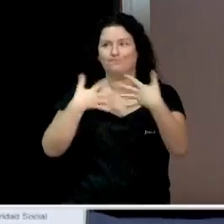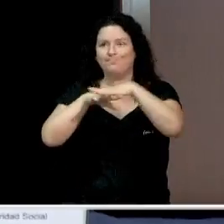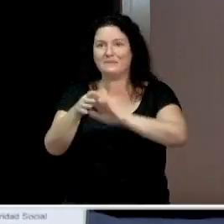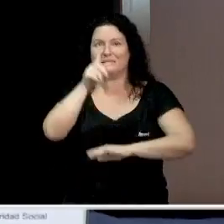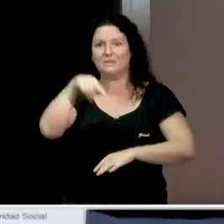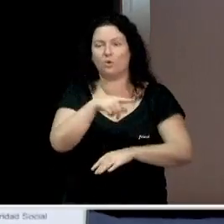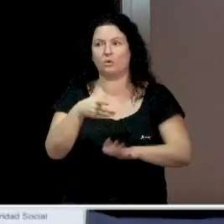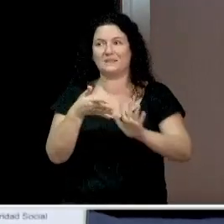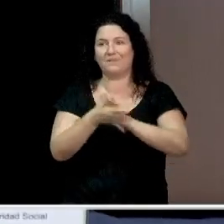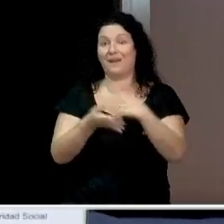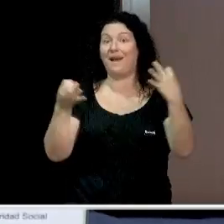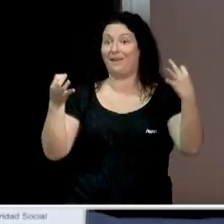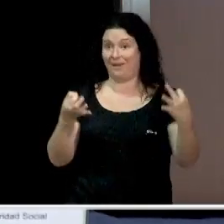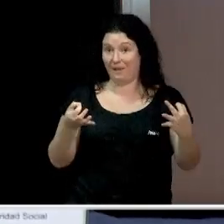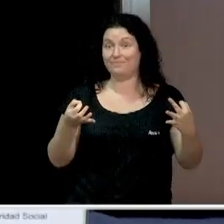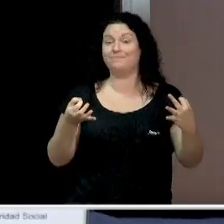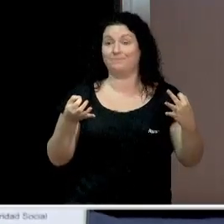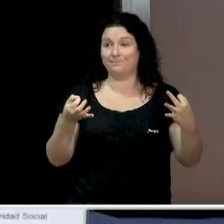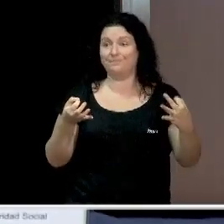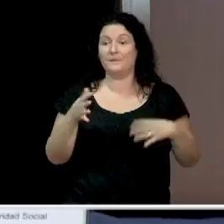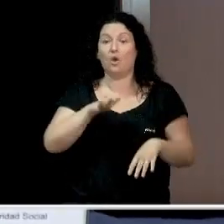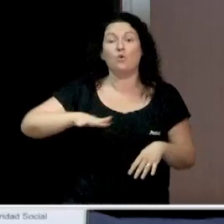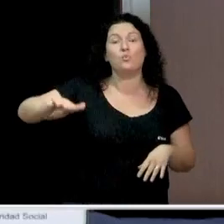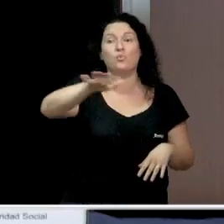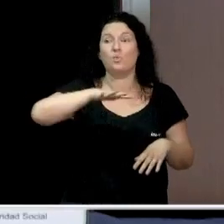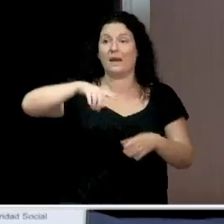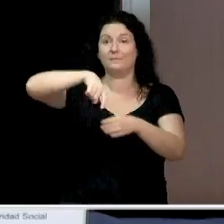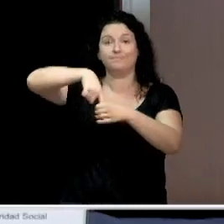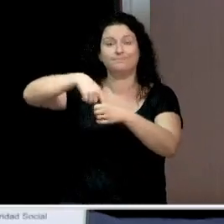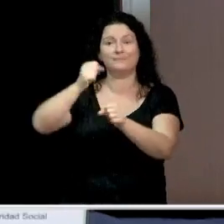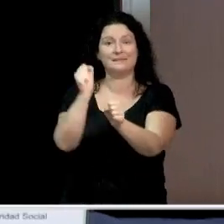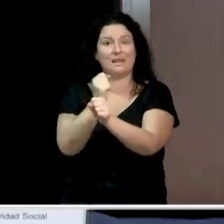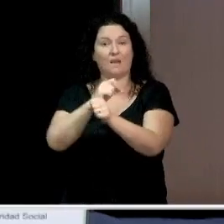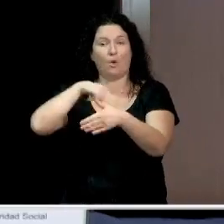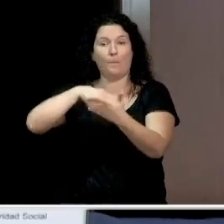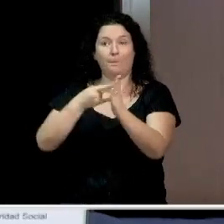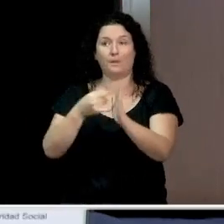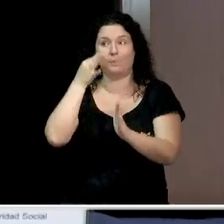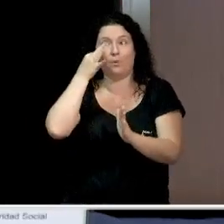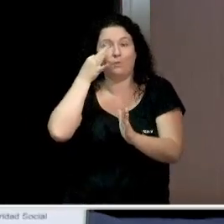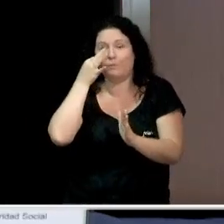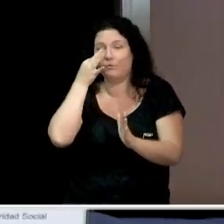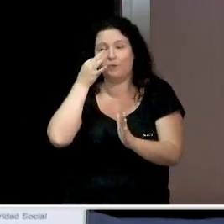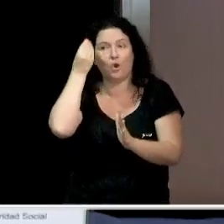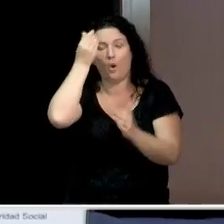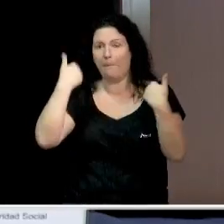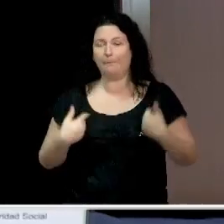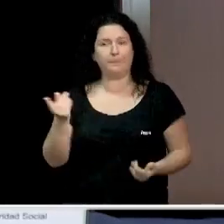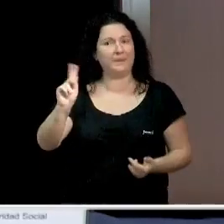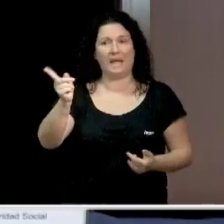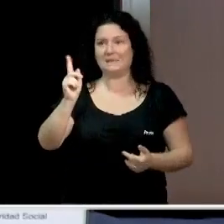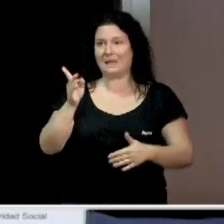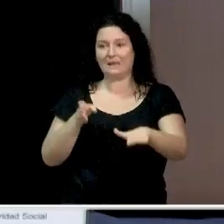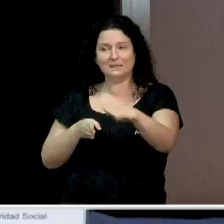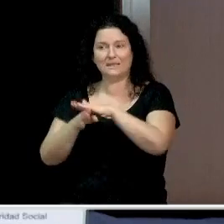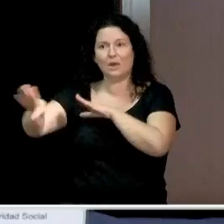que arrostrar lugares, puestos y métodos de trabajo que no están concebidos de manera inclusiva y, por